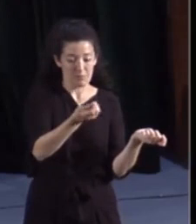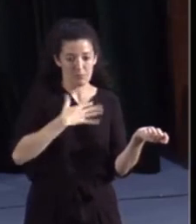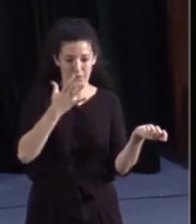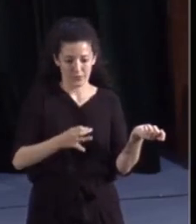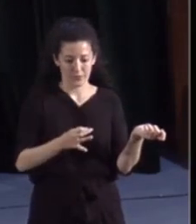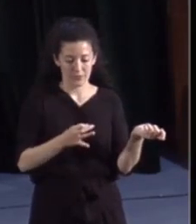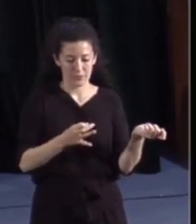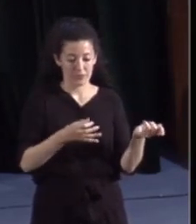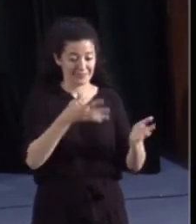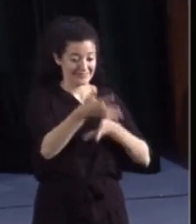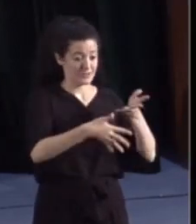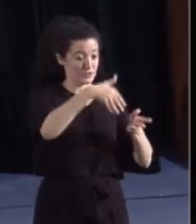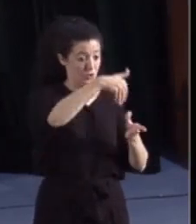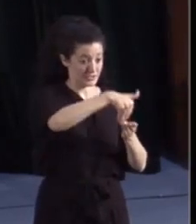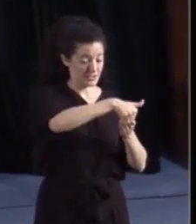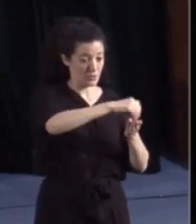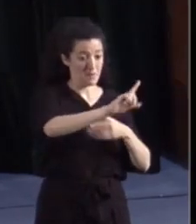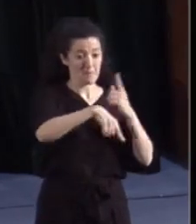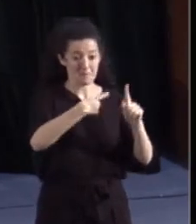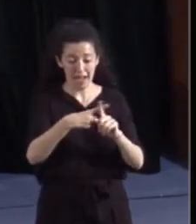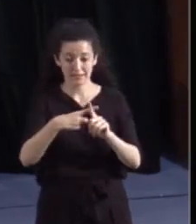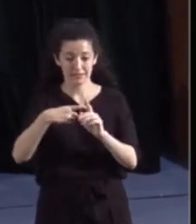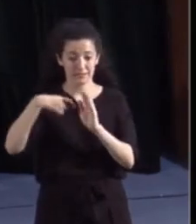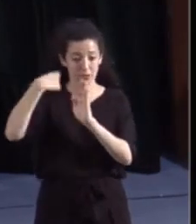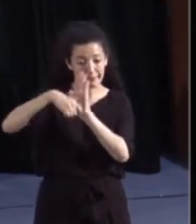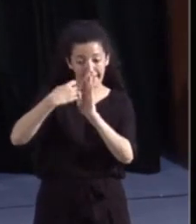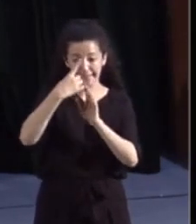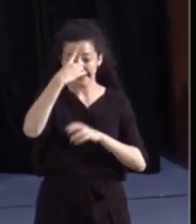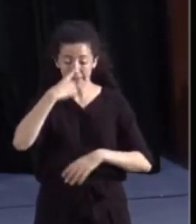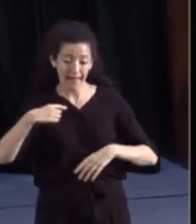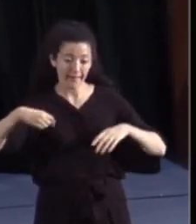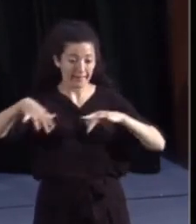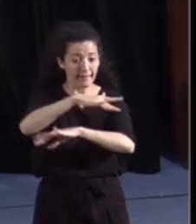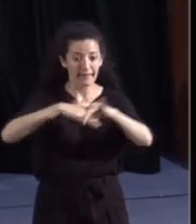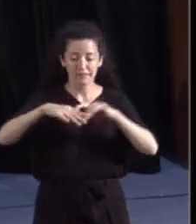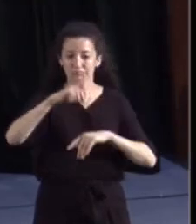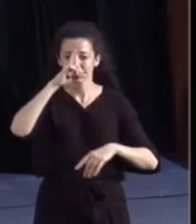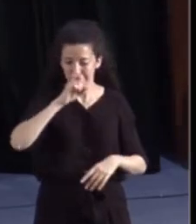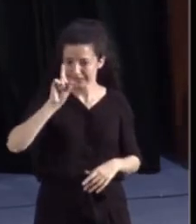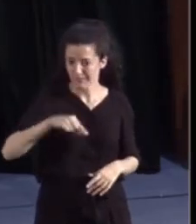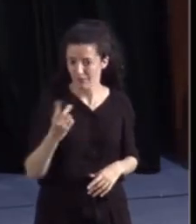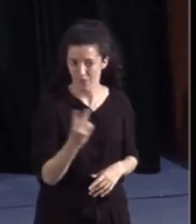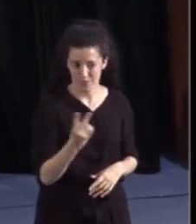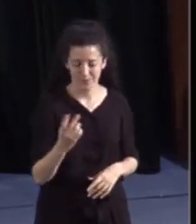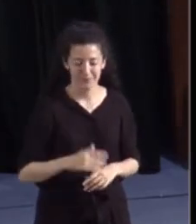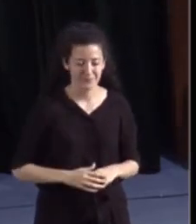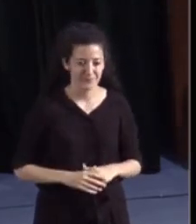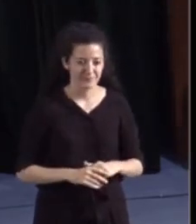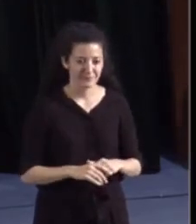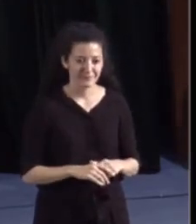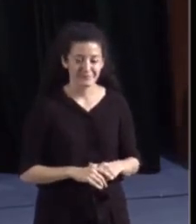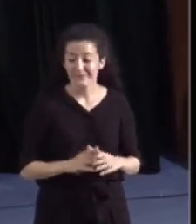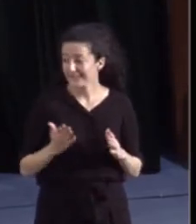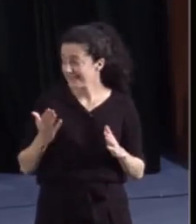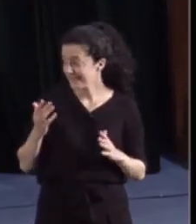y no verbal. Esto, y voy directa a las conclusiones que a lo mejor os pueden sorprender, y acabo,